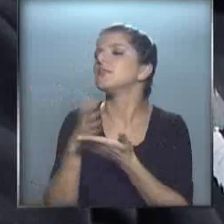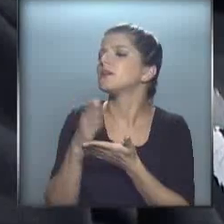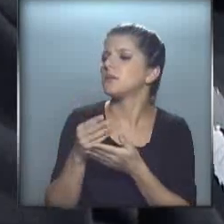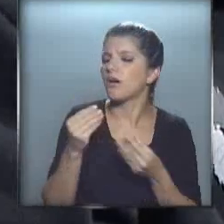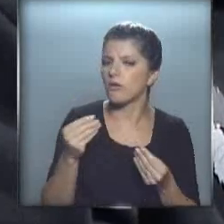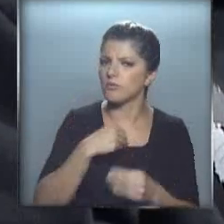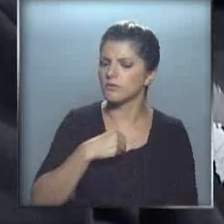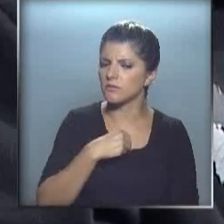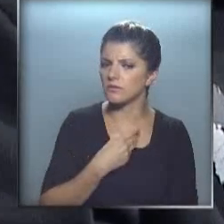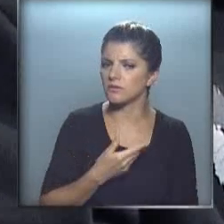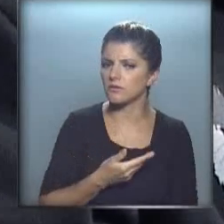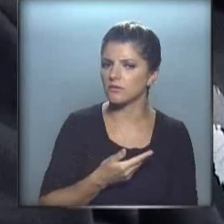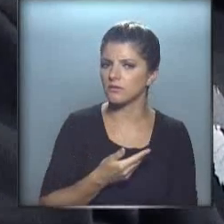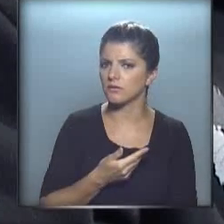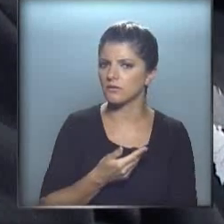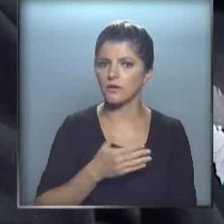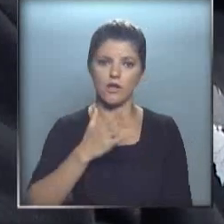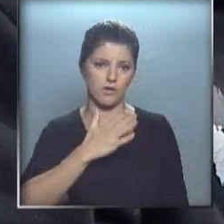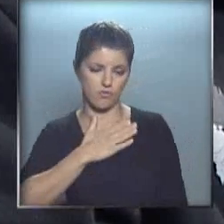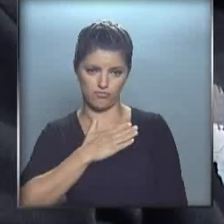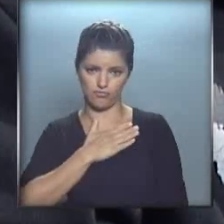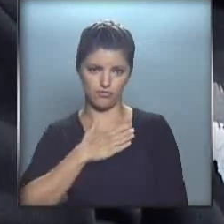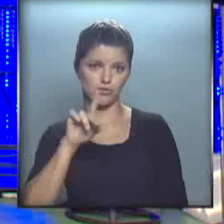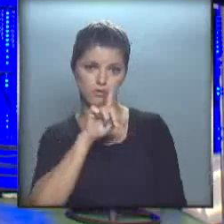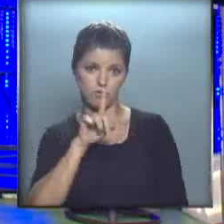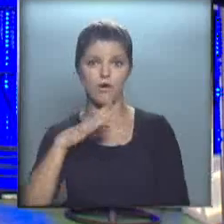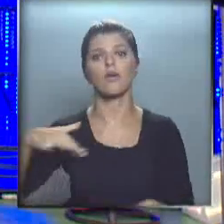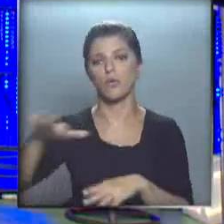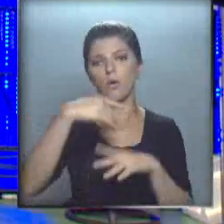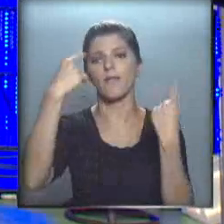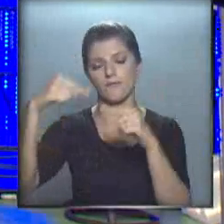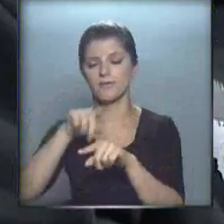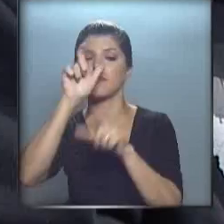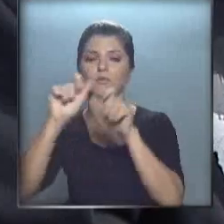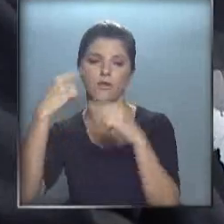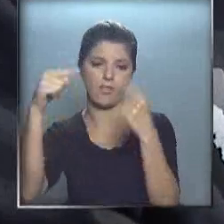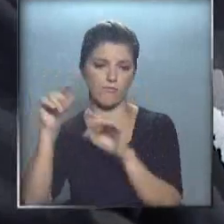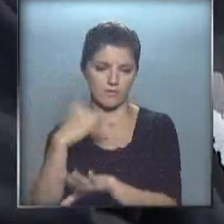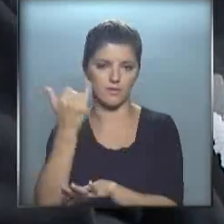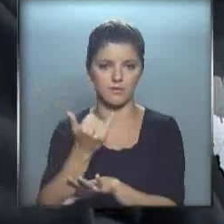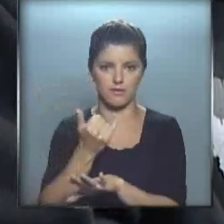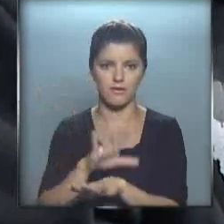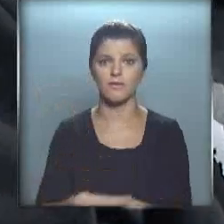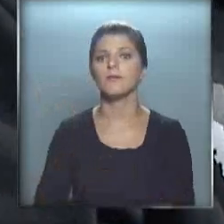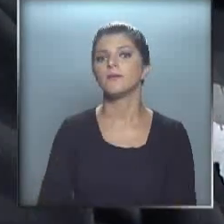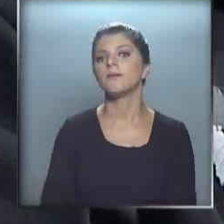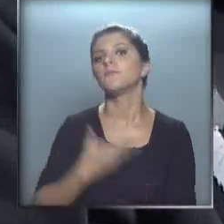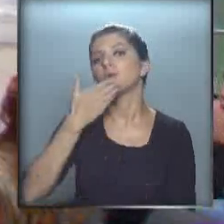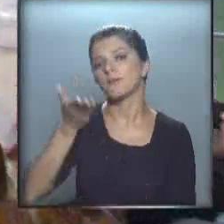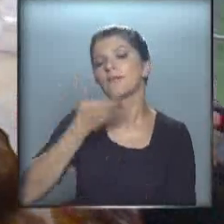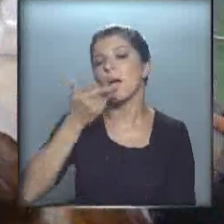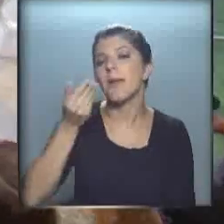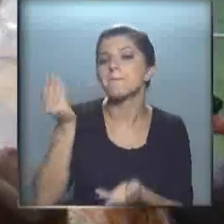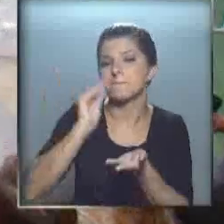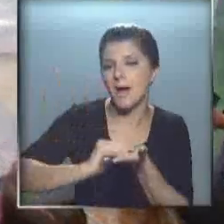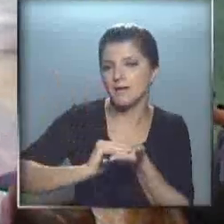ahí entonces? Bien. No, yo no, sino que hay en otra todos gente, lados, okay. Claro, y en otra gente. Y creo que se está hablando más del tema y parece